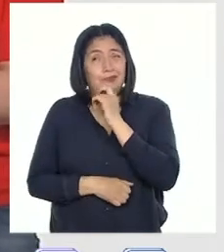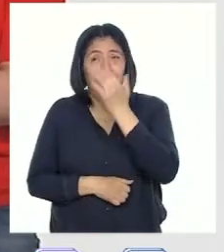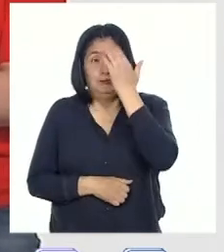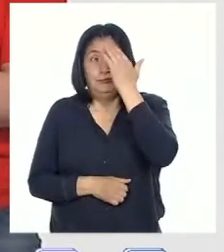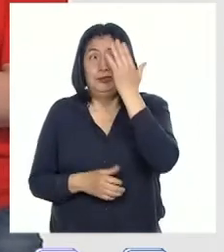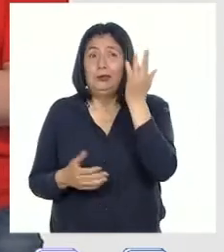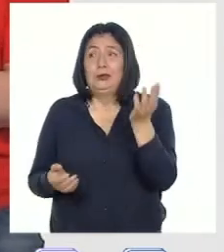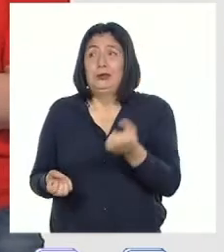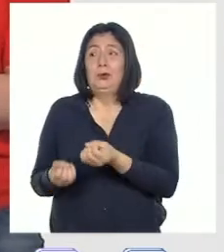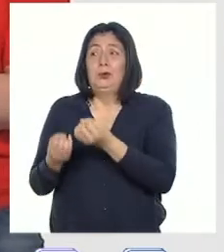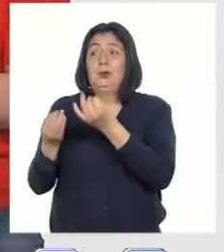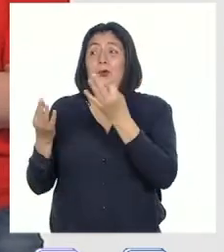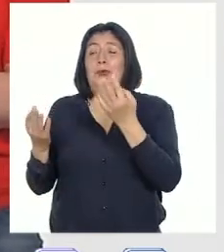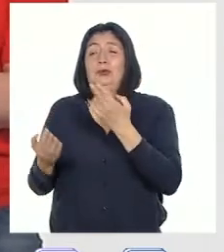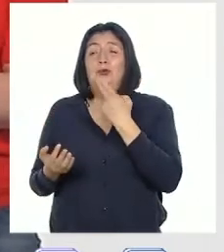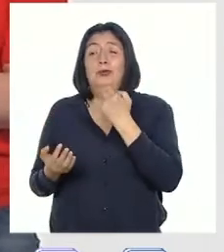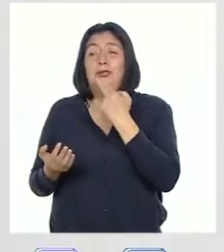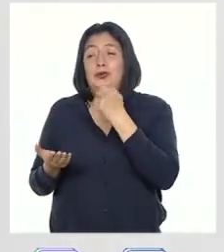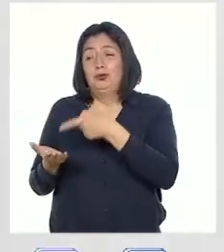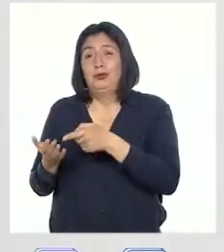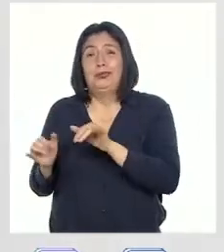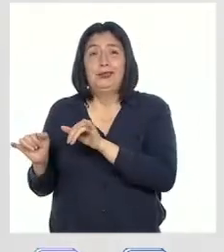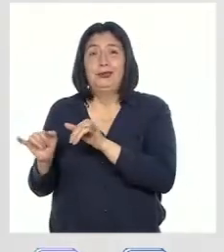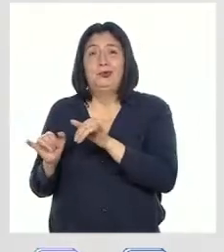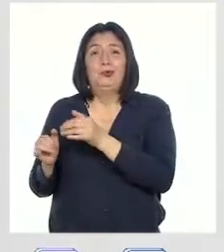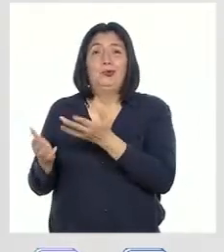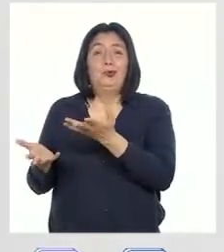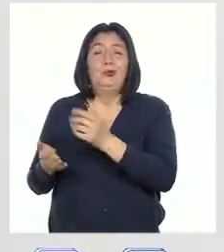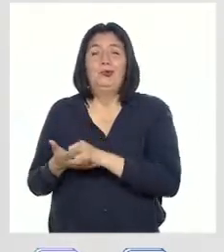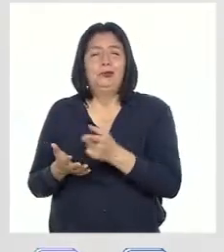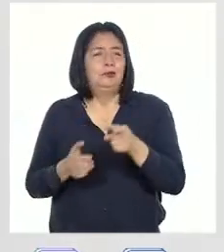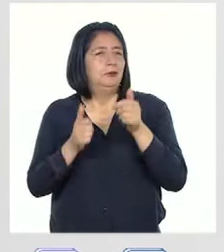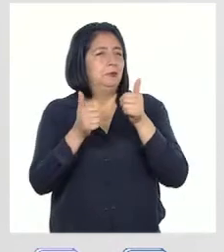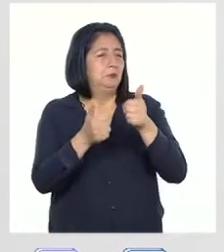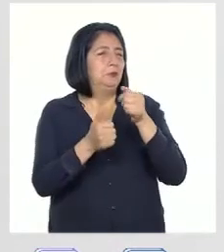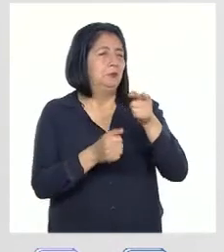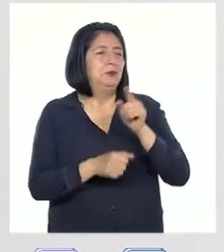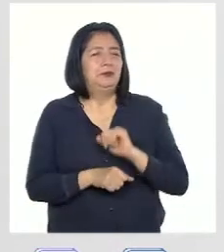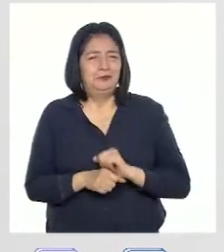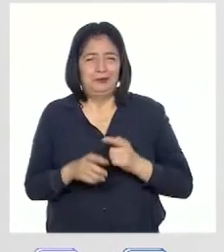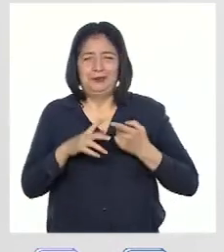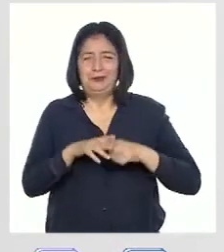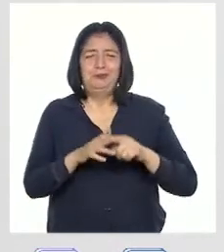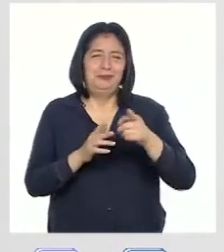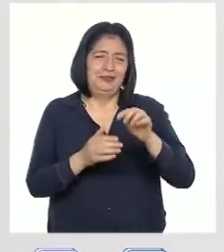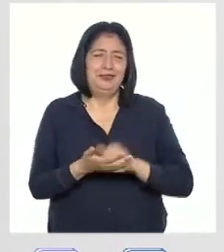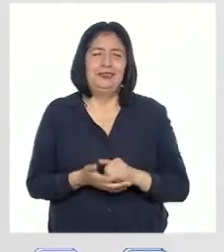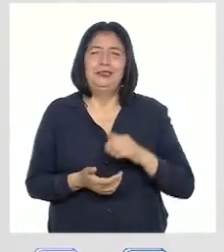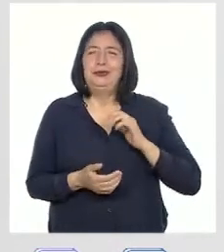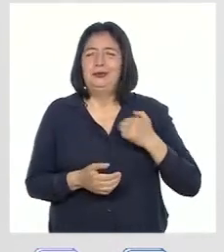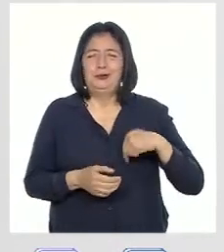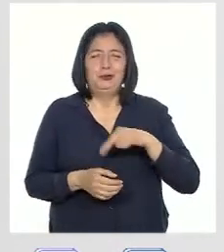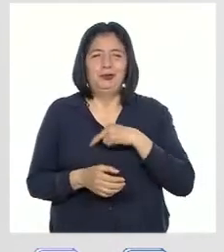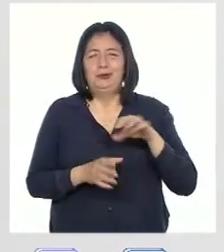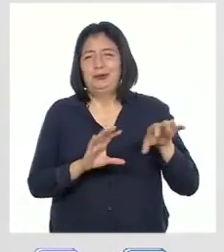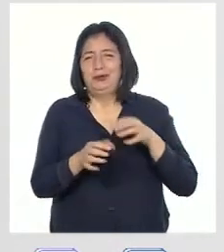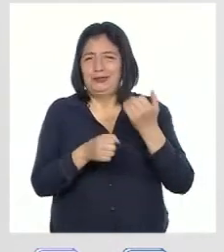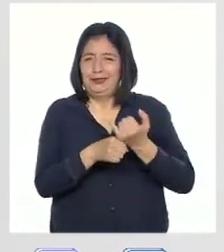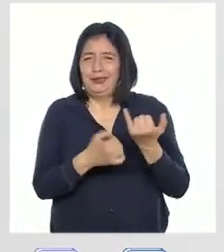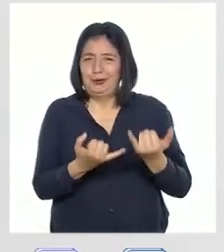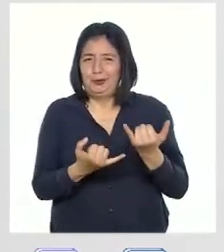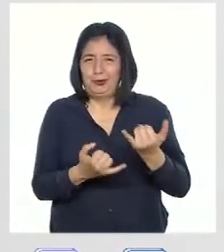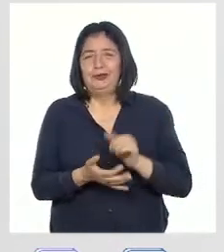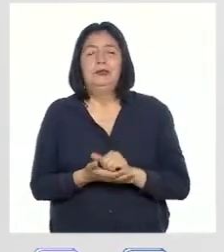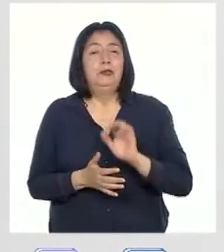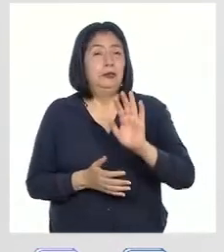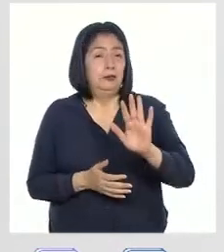No sé a cuánto azúcar equivale eso. Pues ese es un excelente punto de partida para nuestra actividad de hoy.